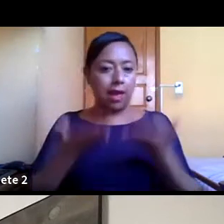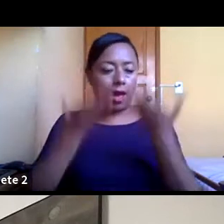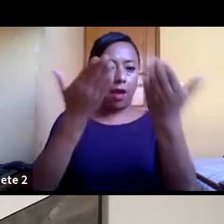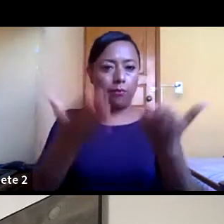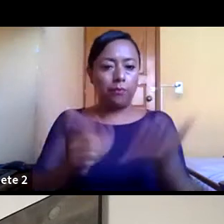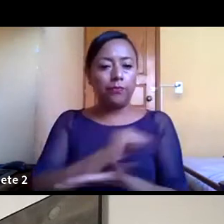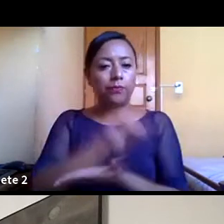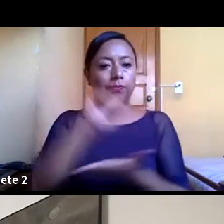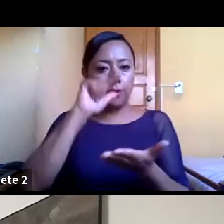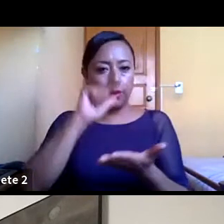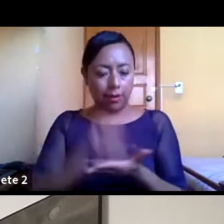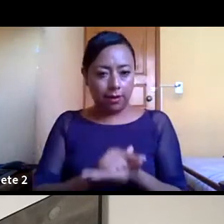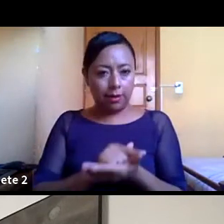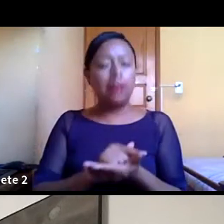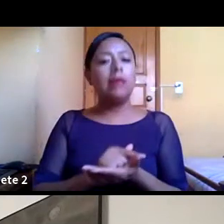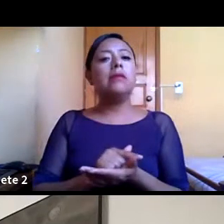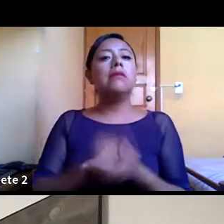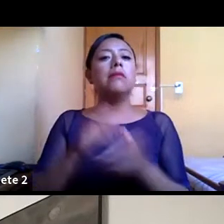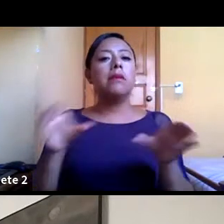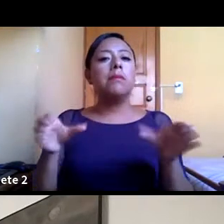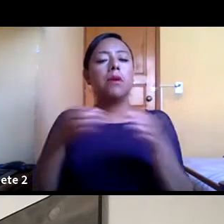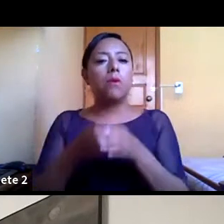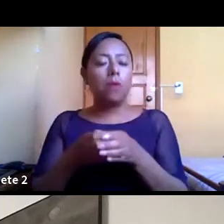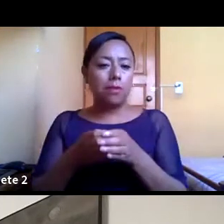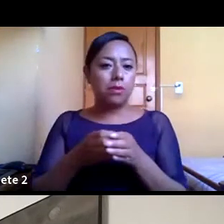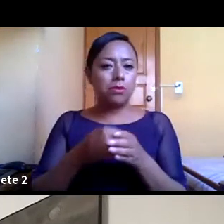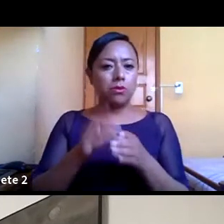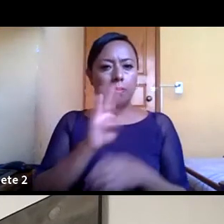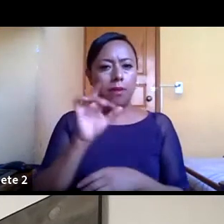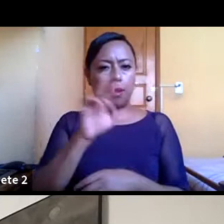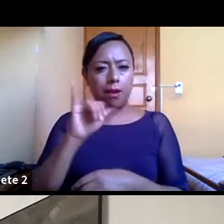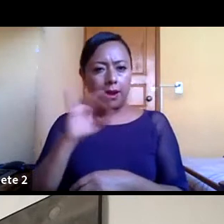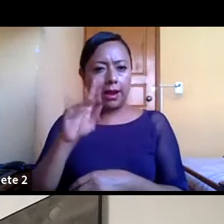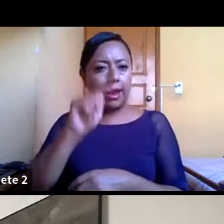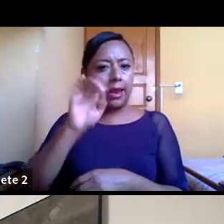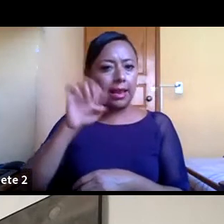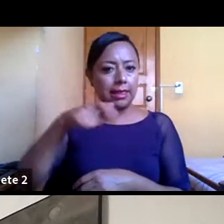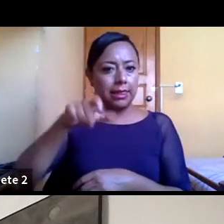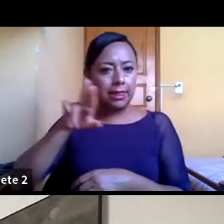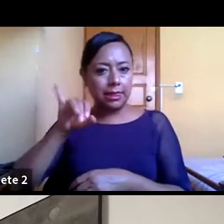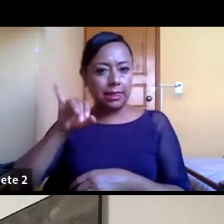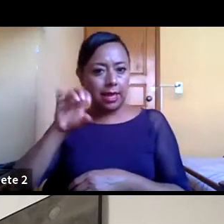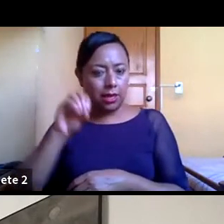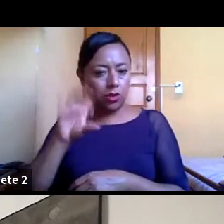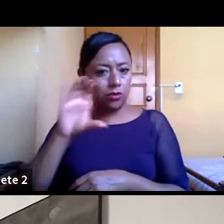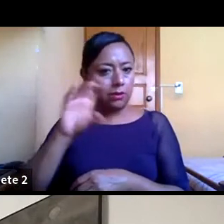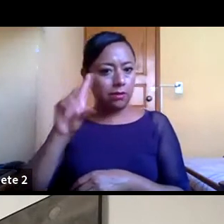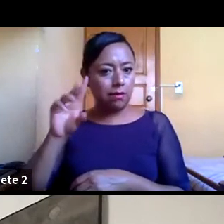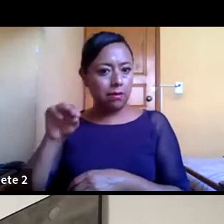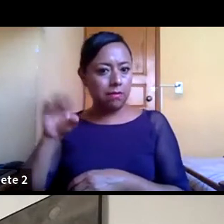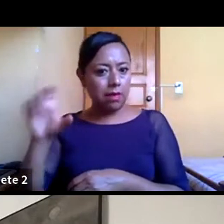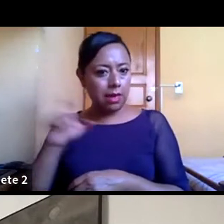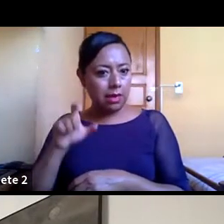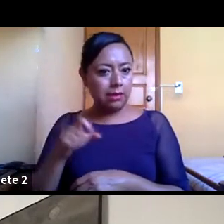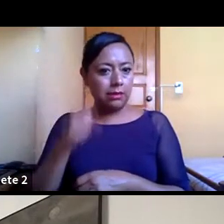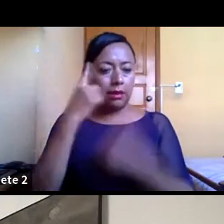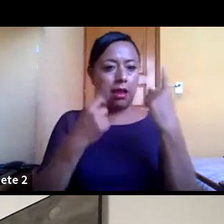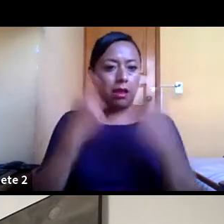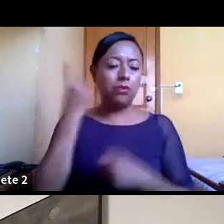Comunitario Tequio Barrio de la Ciudad de México. ¿Alguna o algún diputado desea hacer uso de la voz?